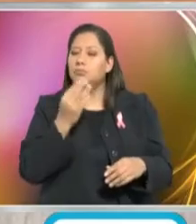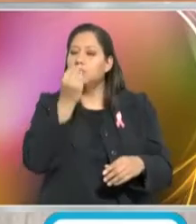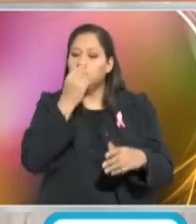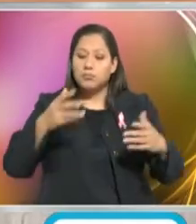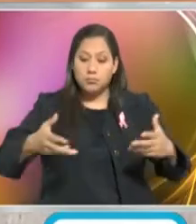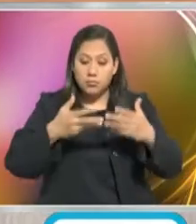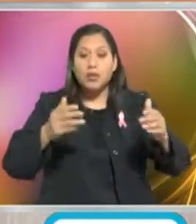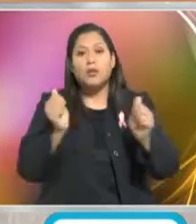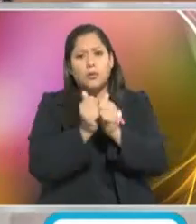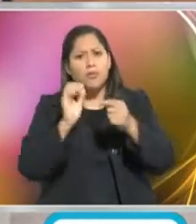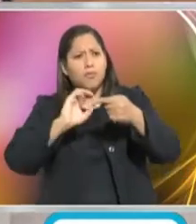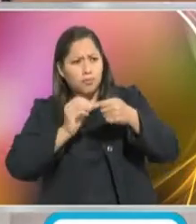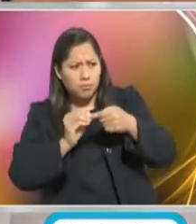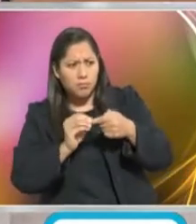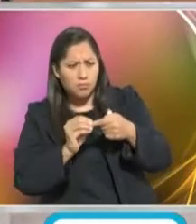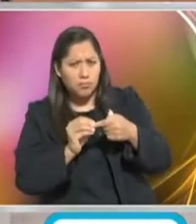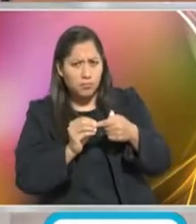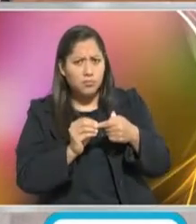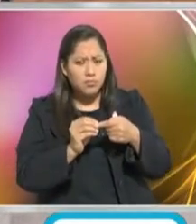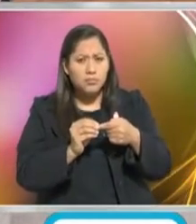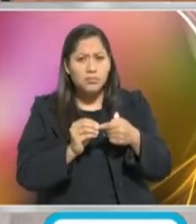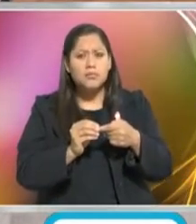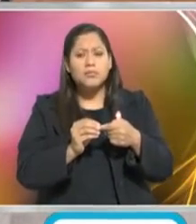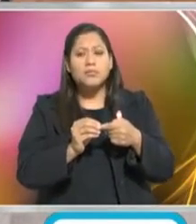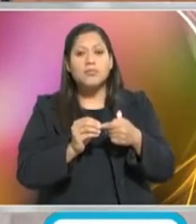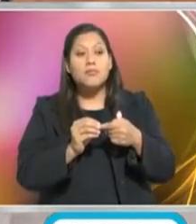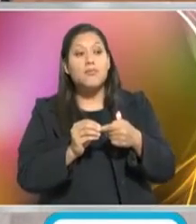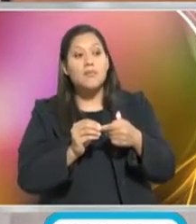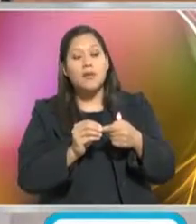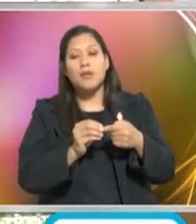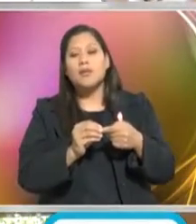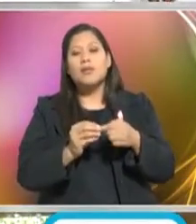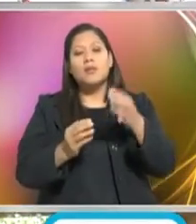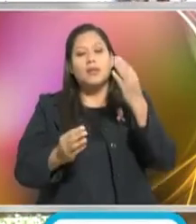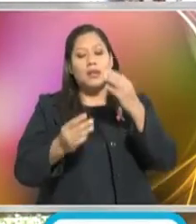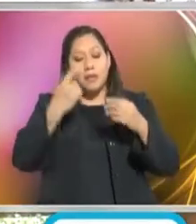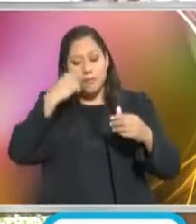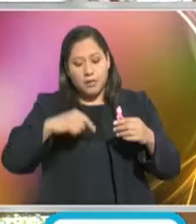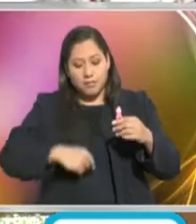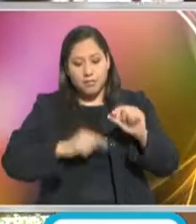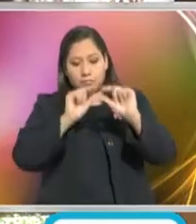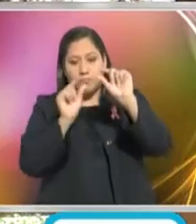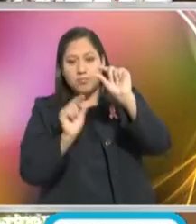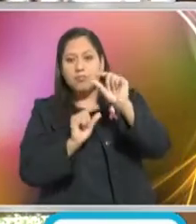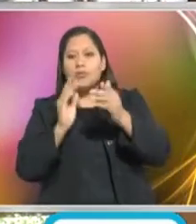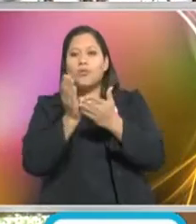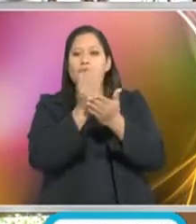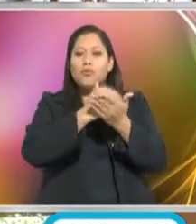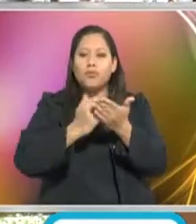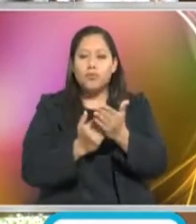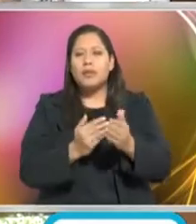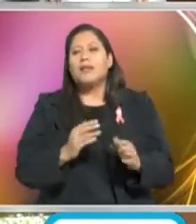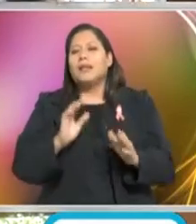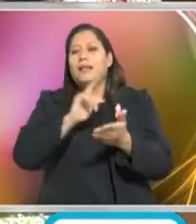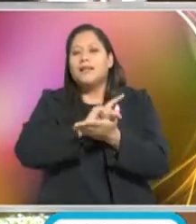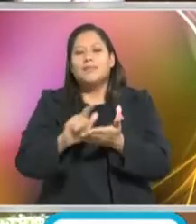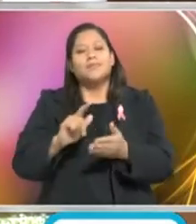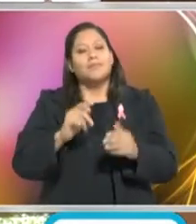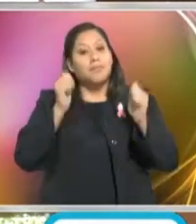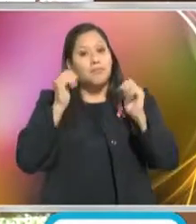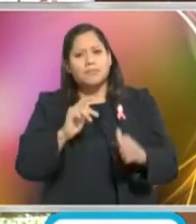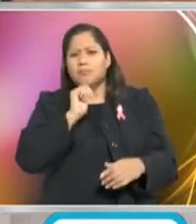unos frijolitos. Claro. Es Sí. y refrescante y apapachador para tus intestinos. No pesada. ¿no? Nada pesado. Sí.